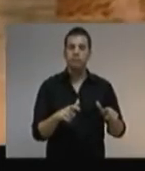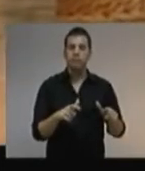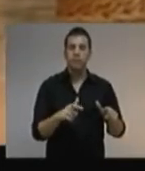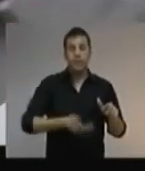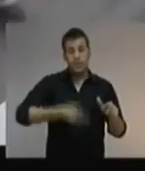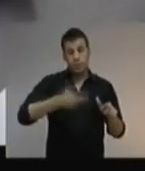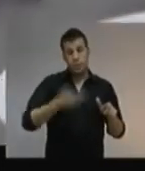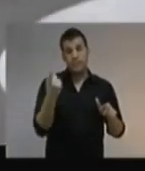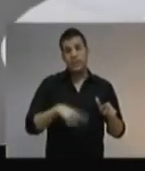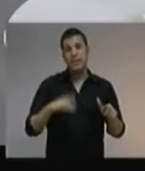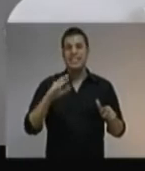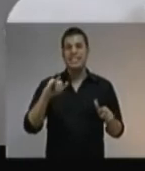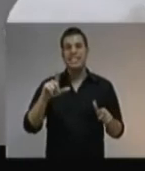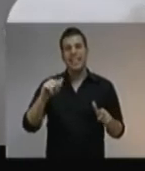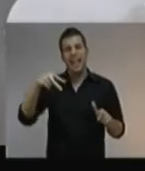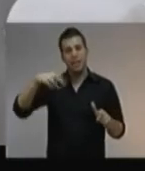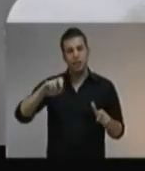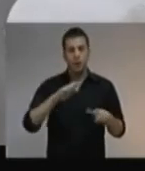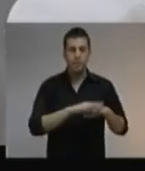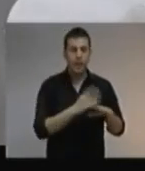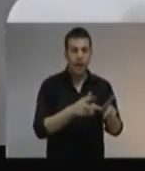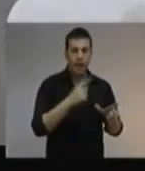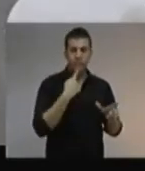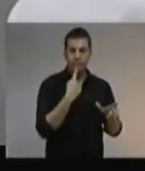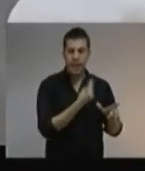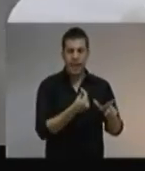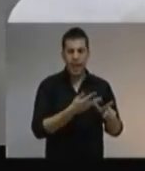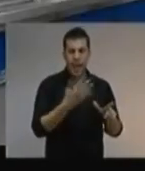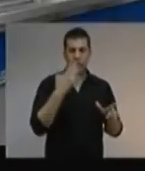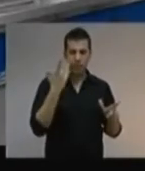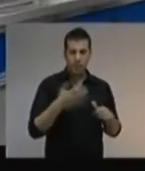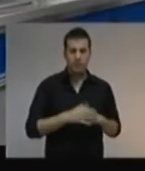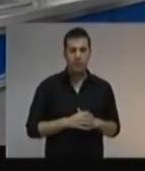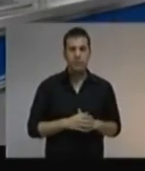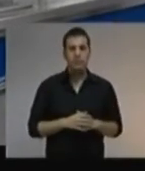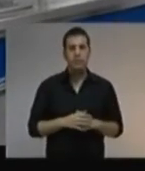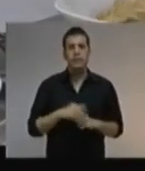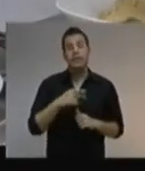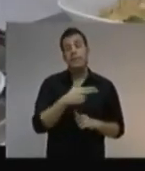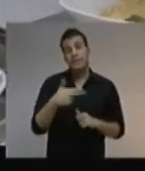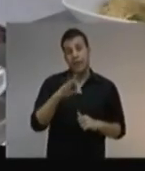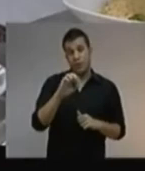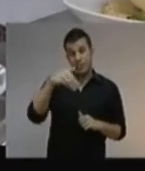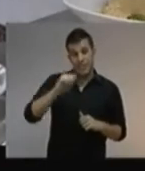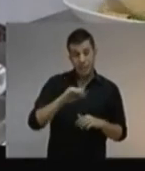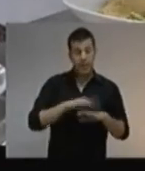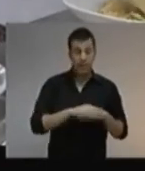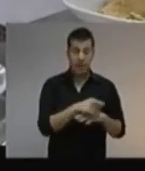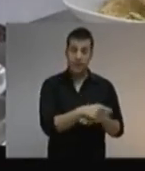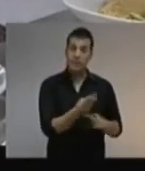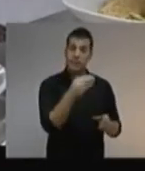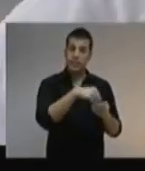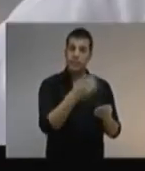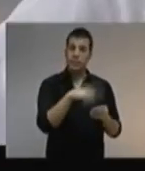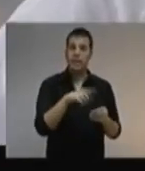También el cilantro aromatiza un poco ese caldo de pescado, ese pescado de roca que es la sama, y para acompañar ese